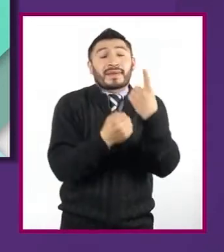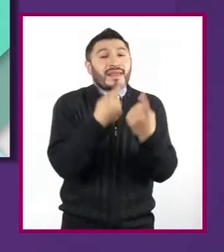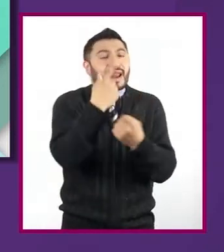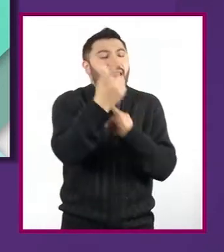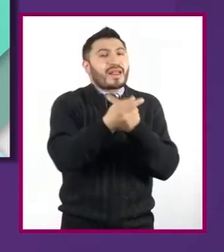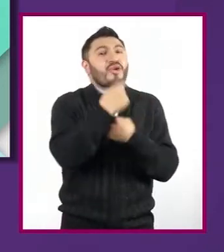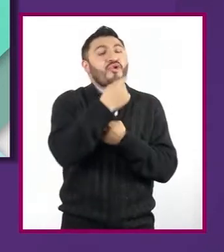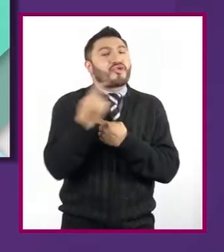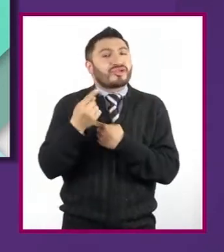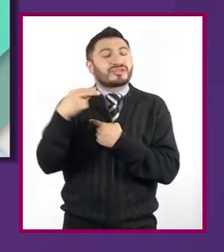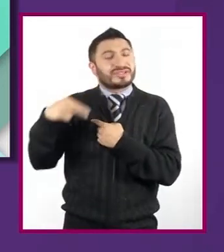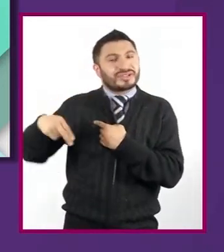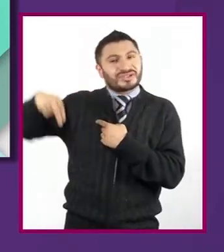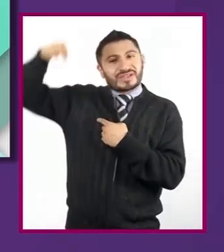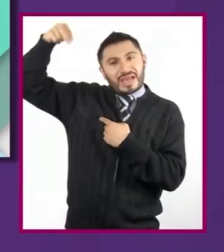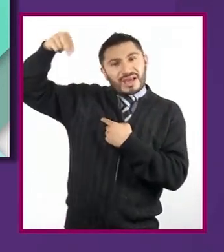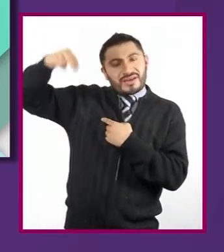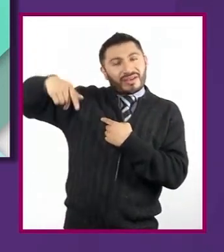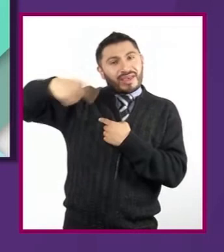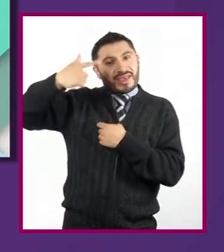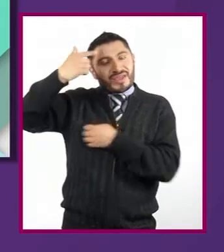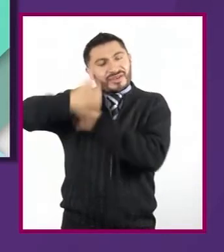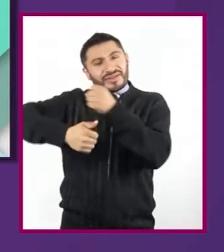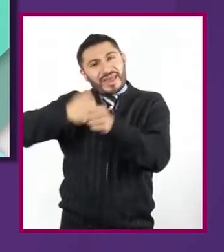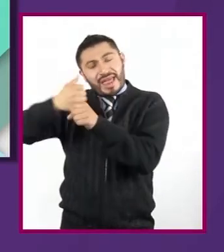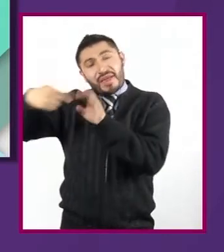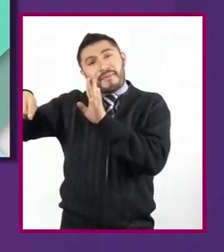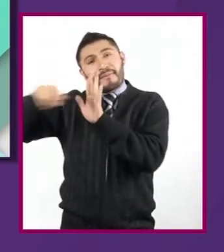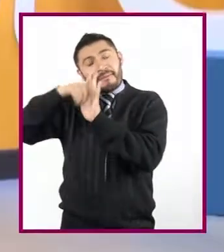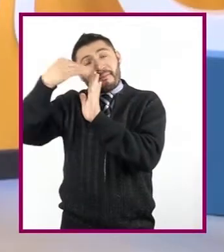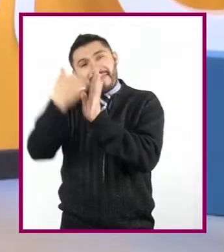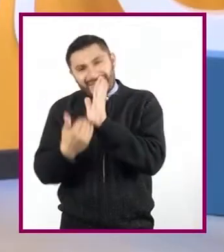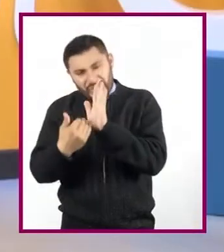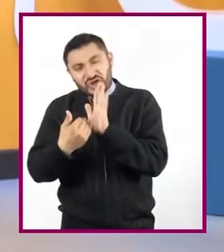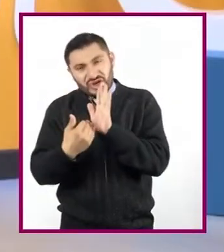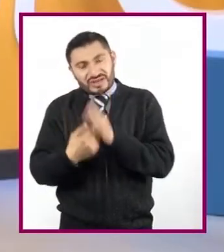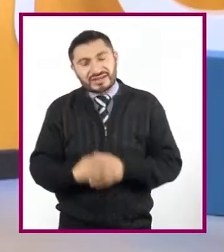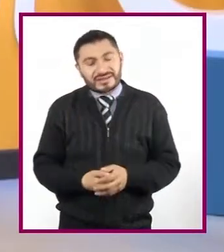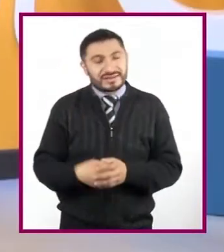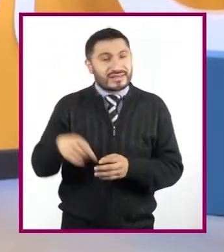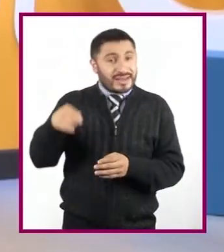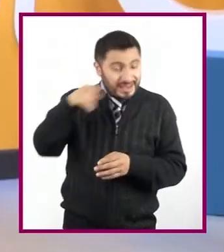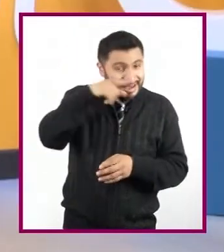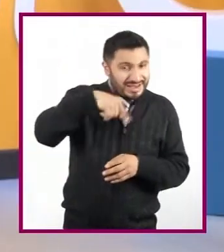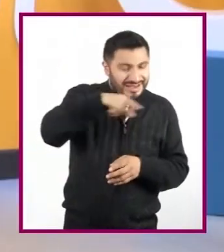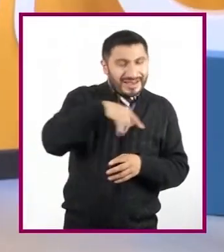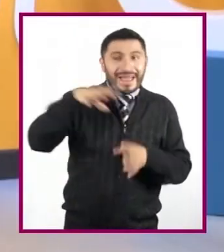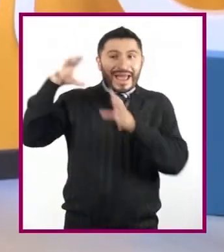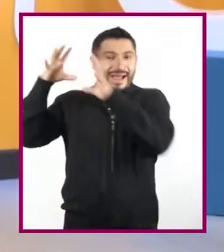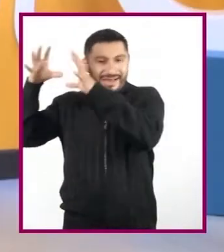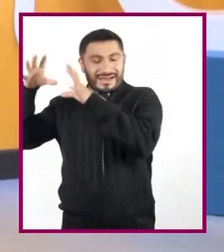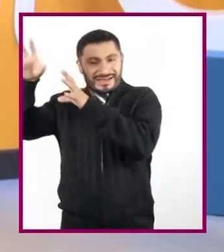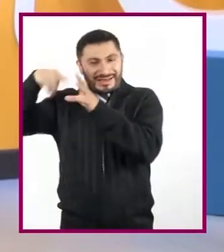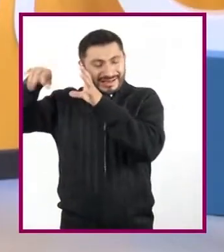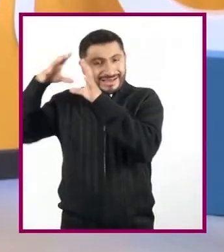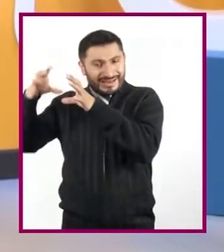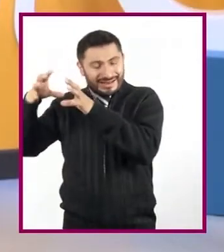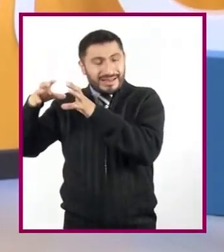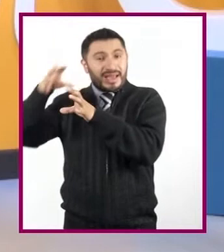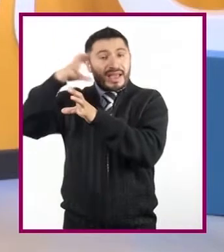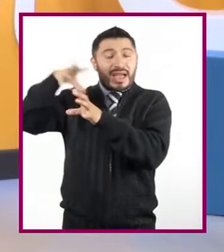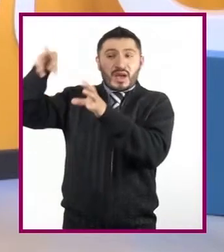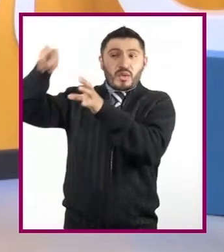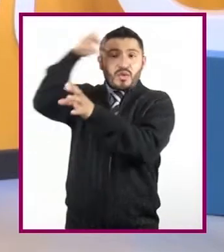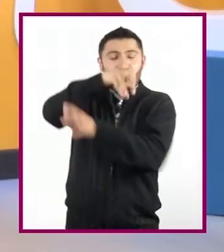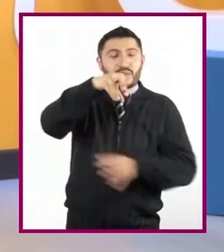niños de la región norte menores de 12 años, a los que se les pregunta si consumen